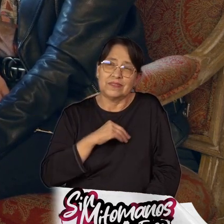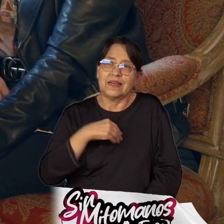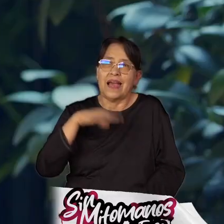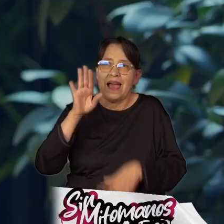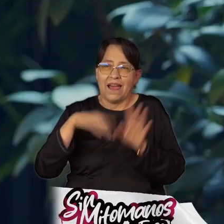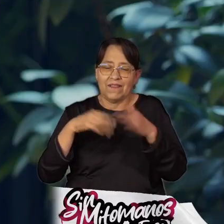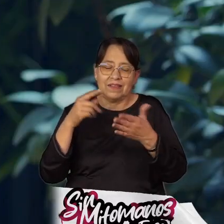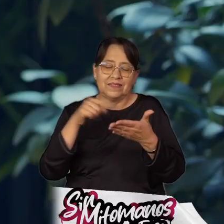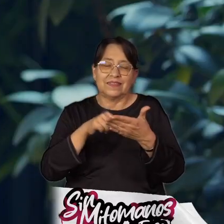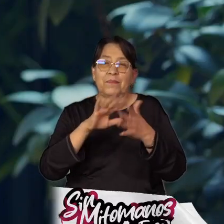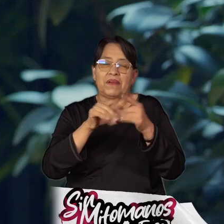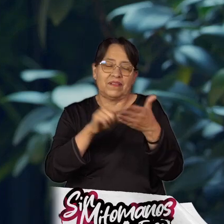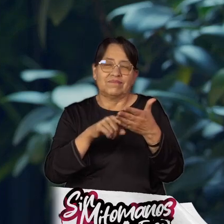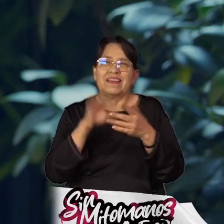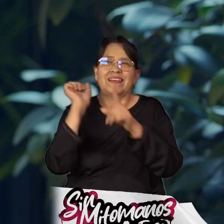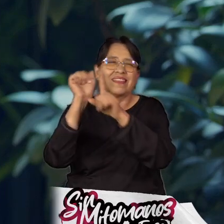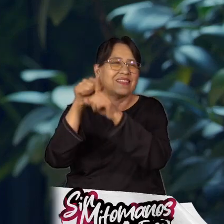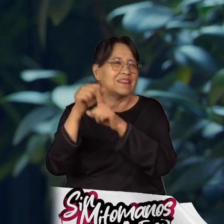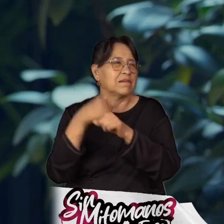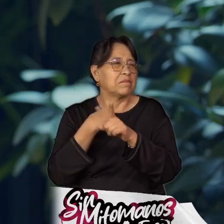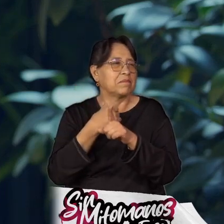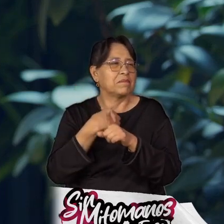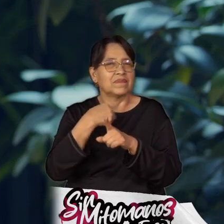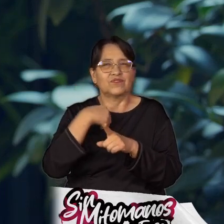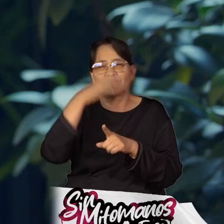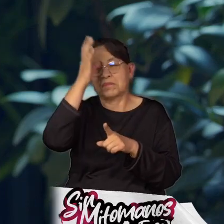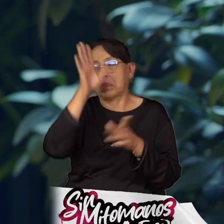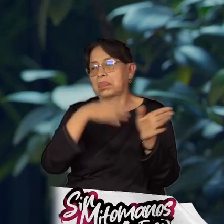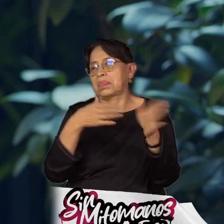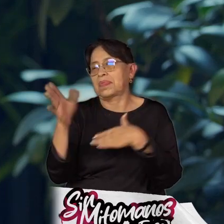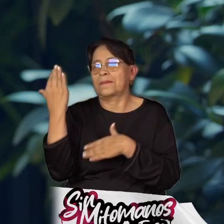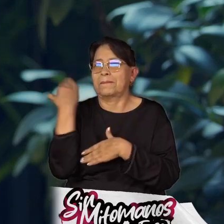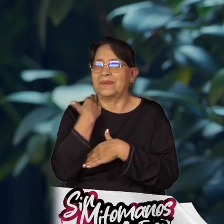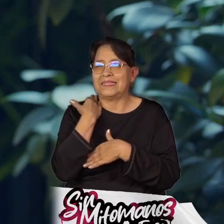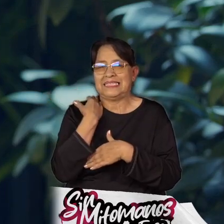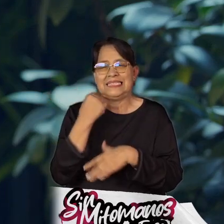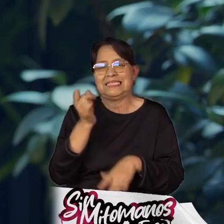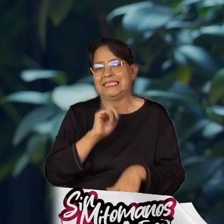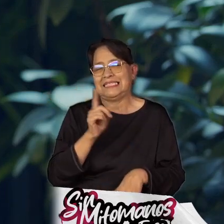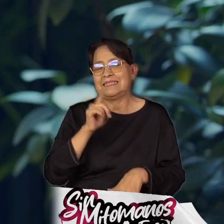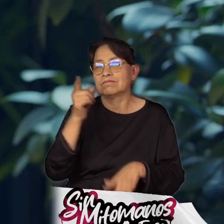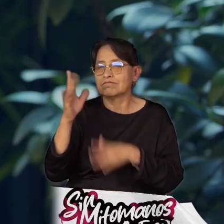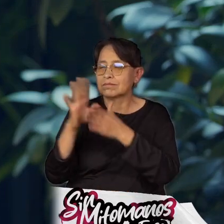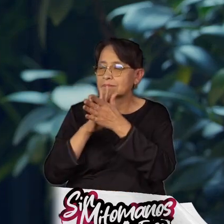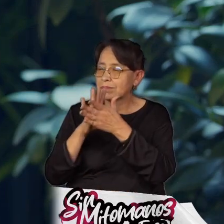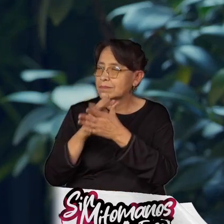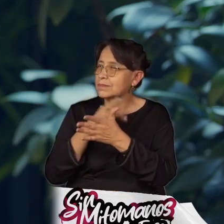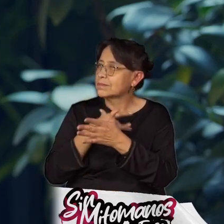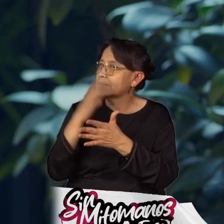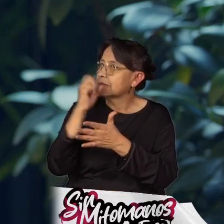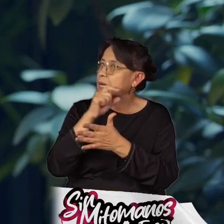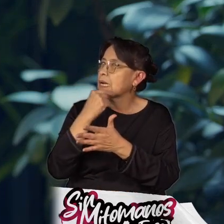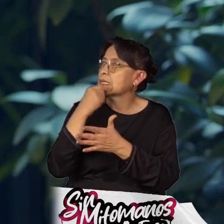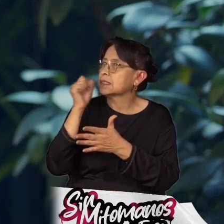camino, cuando ignoramos tus Escrituras, cuando te ignoramos a ti, cuando ignoramos esa voz de tu Espíritu que